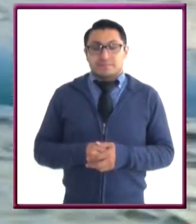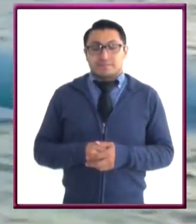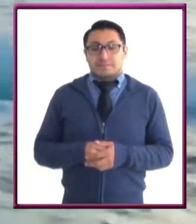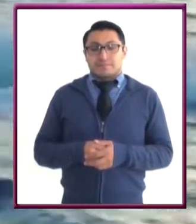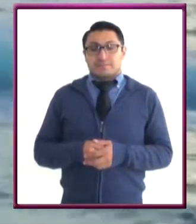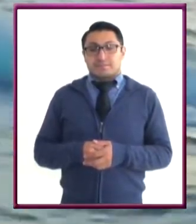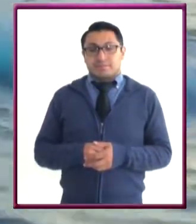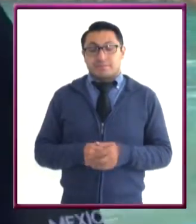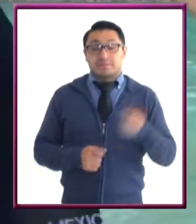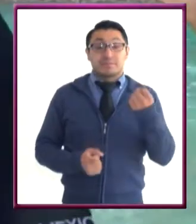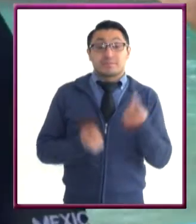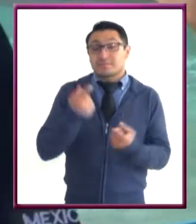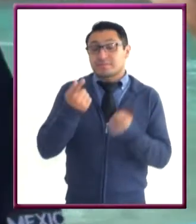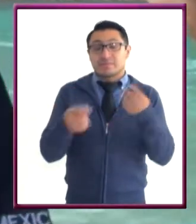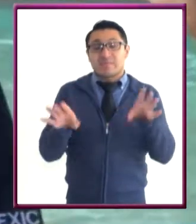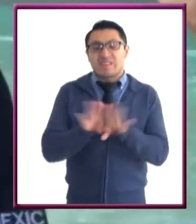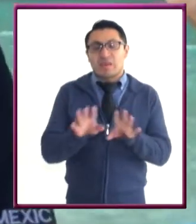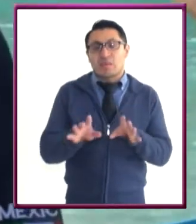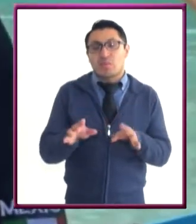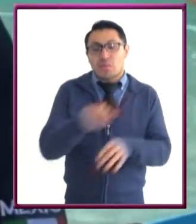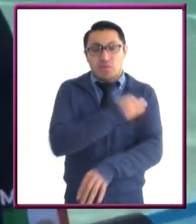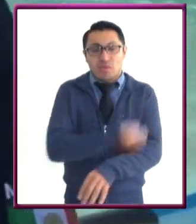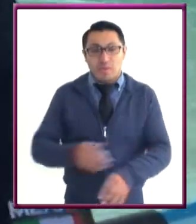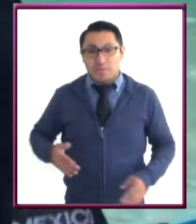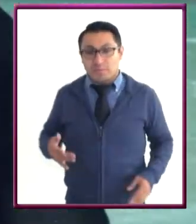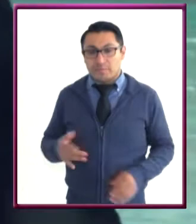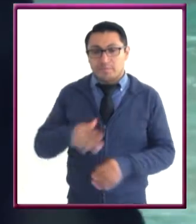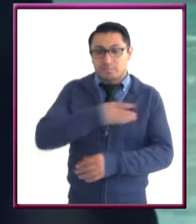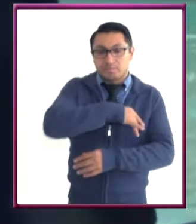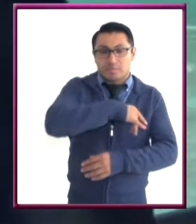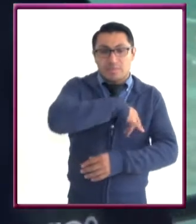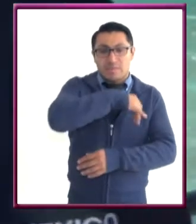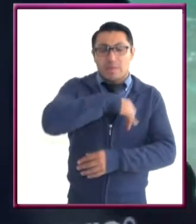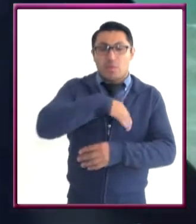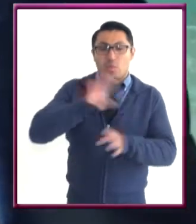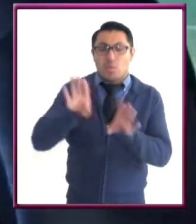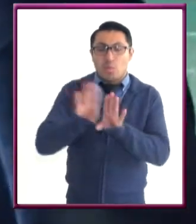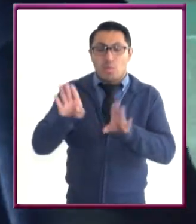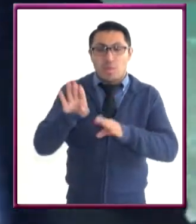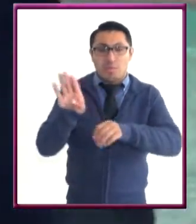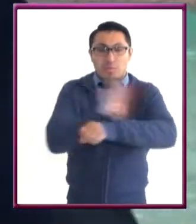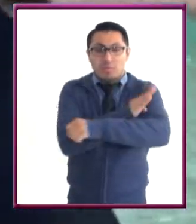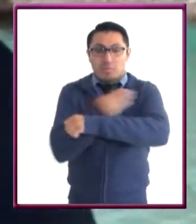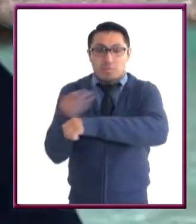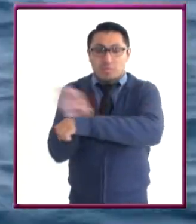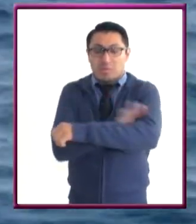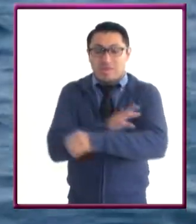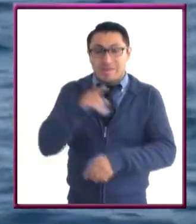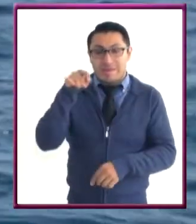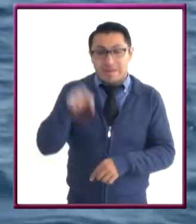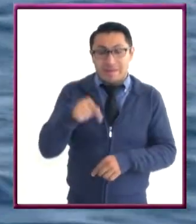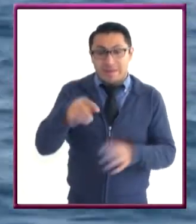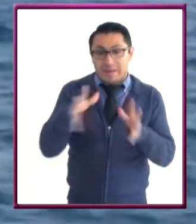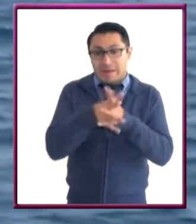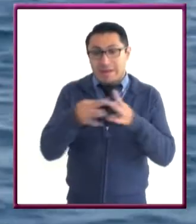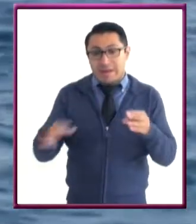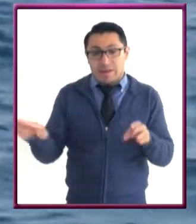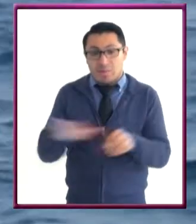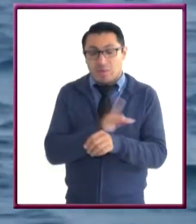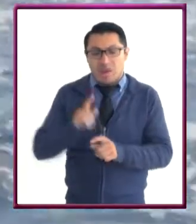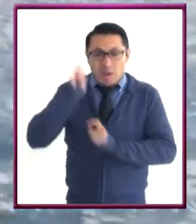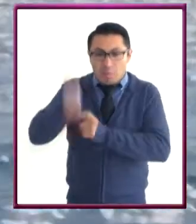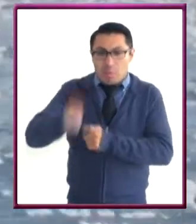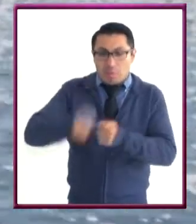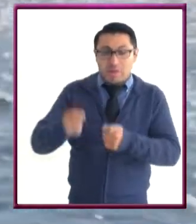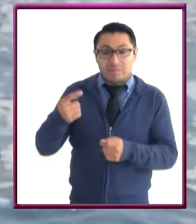La disminución de las poblaciones de tiburón martillo específicamente aquí tiene que ver con la sobrepesca. Justamente en los